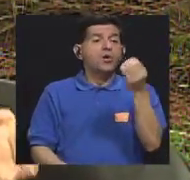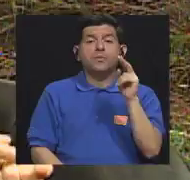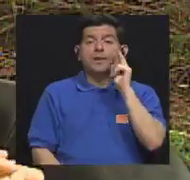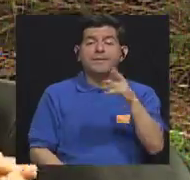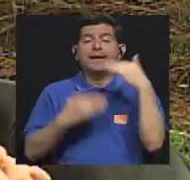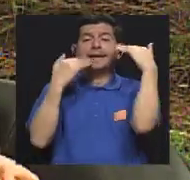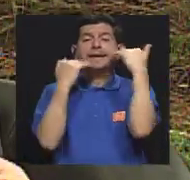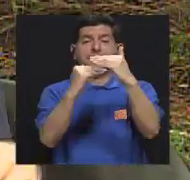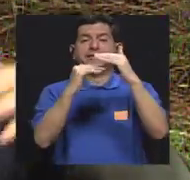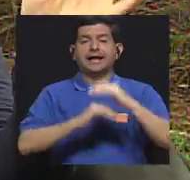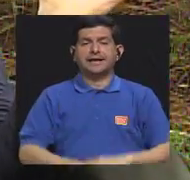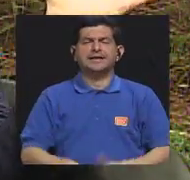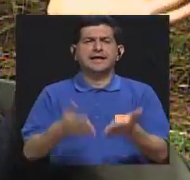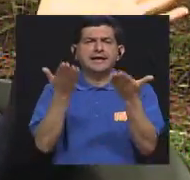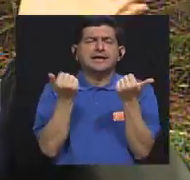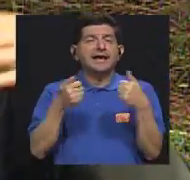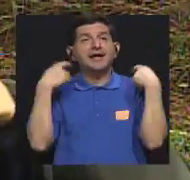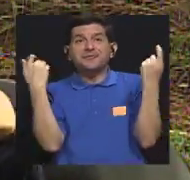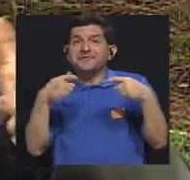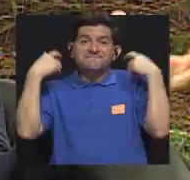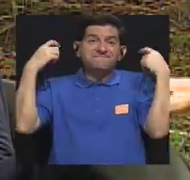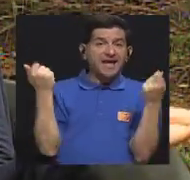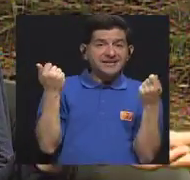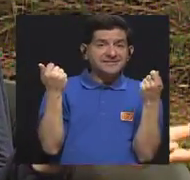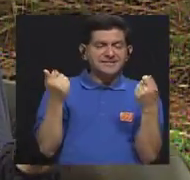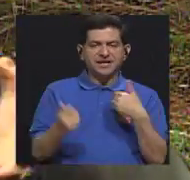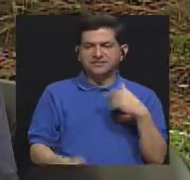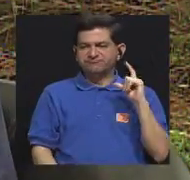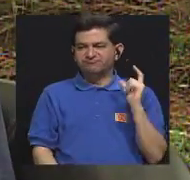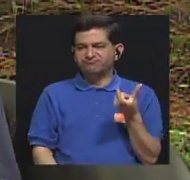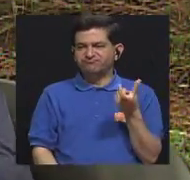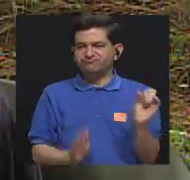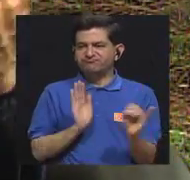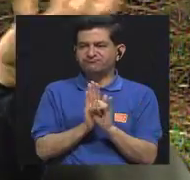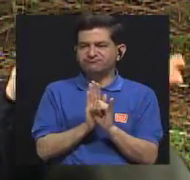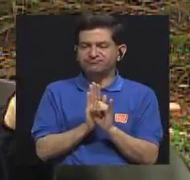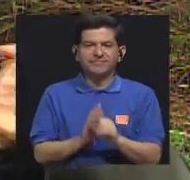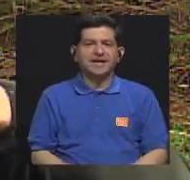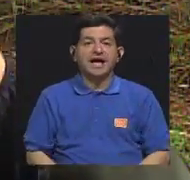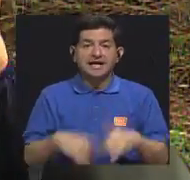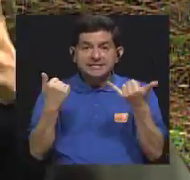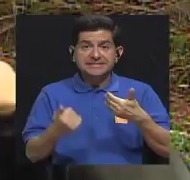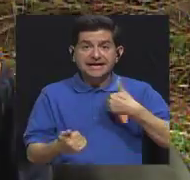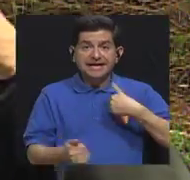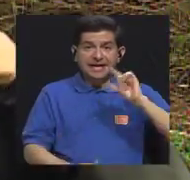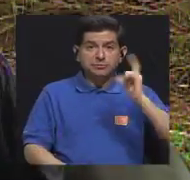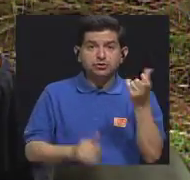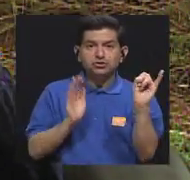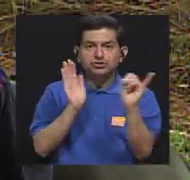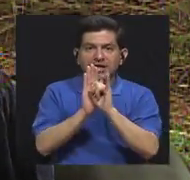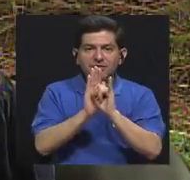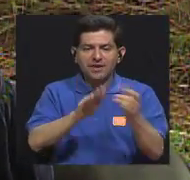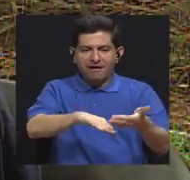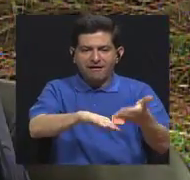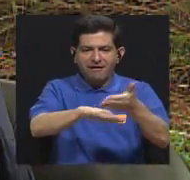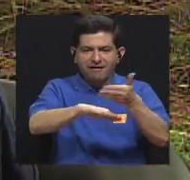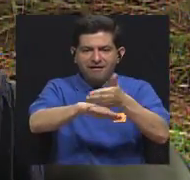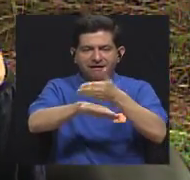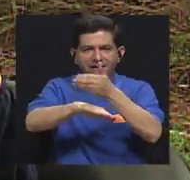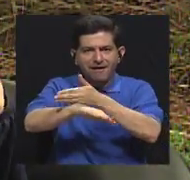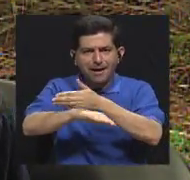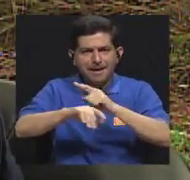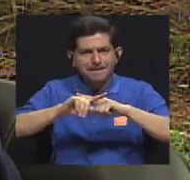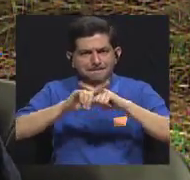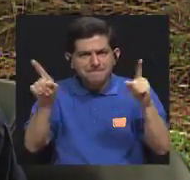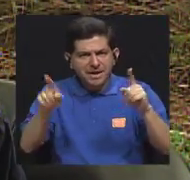vemos limitados porque queremos irnos de fiesta y no tenemos la cédula. Cuando tenemos la cédula, etcétera, ahí vamos creciendo, ¿verdad?